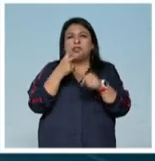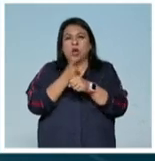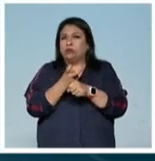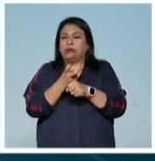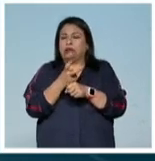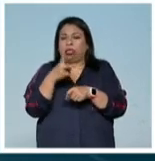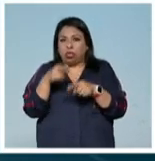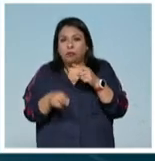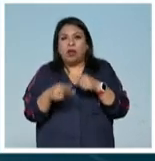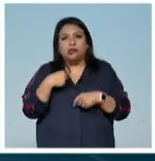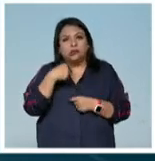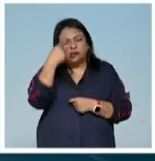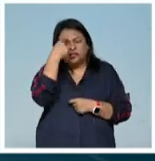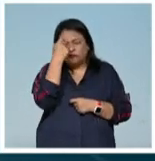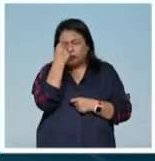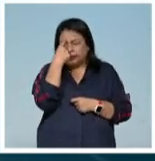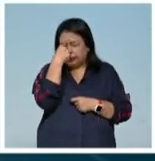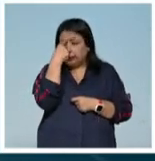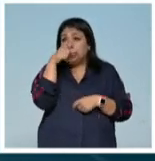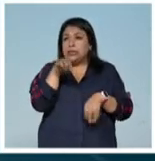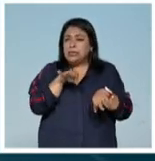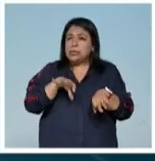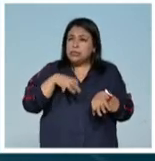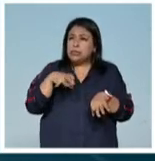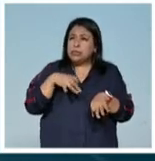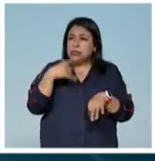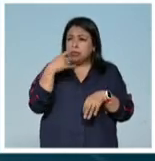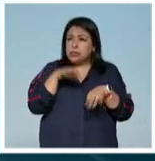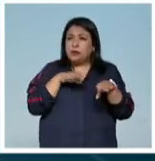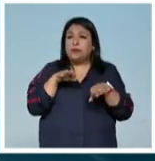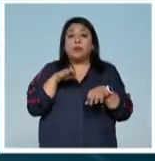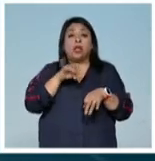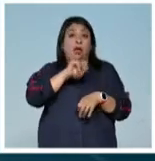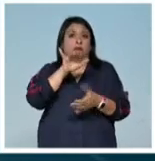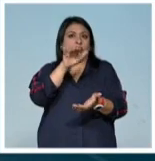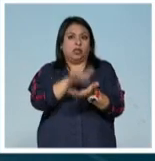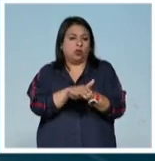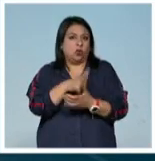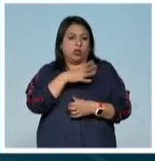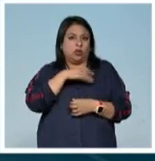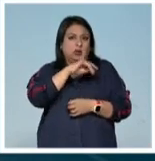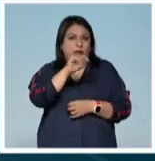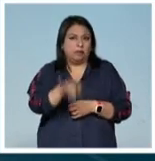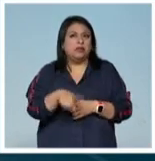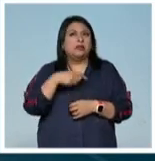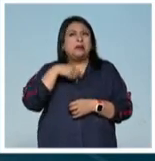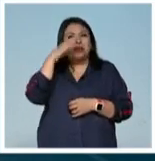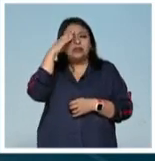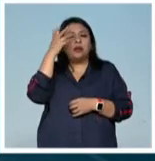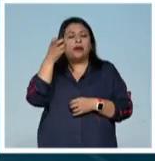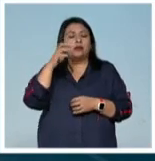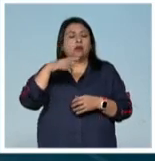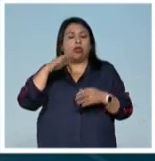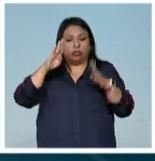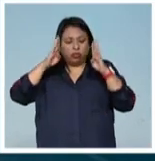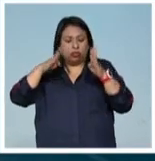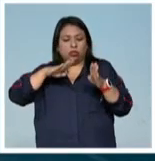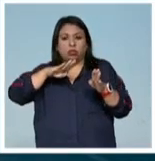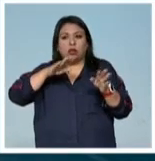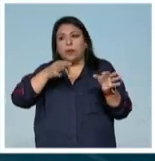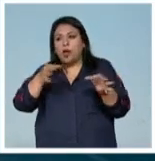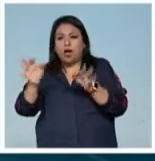obsesionado, era un trabajador incansable, nunca se casó, nunca tuvo hijos, porque pensaba que eso lo distraía.